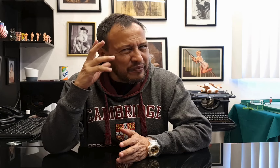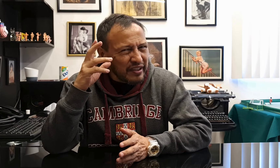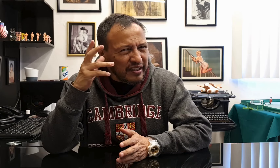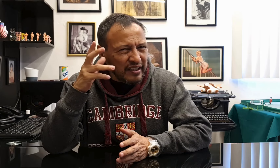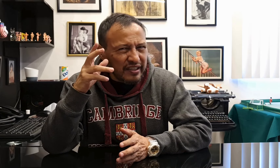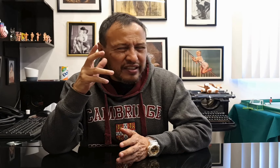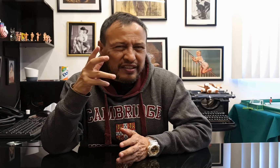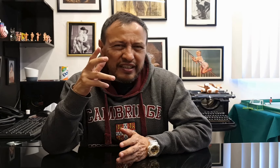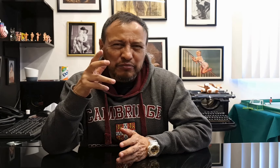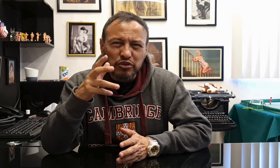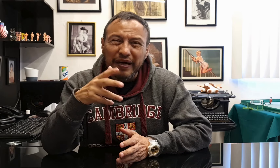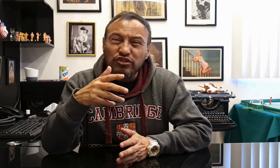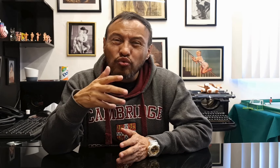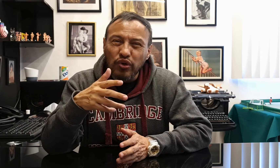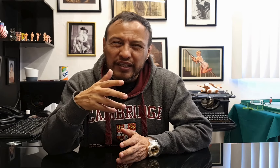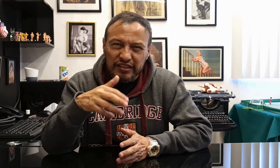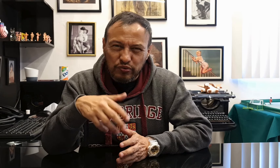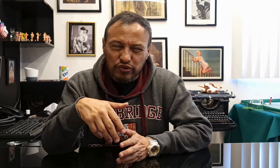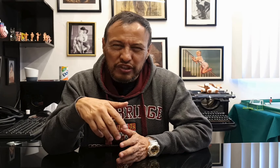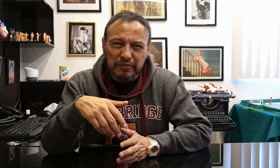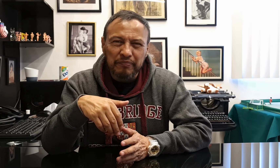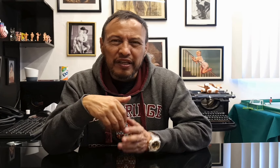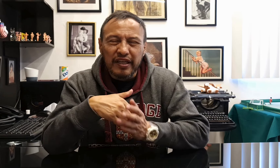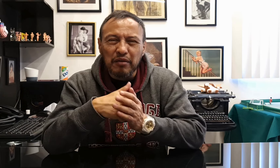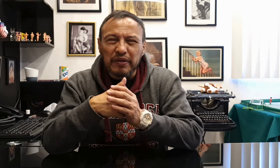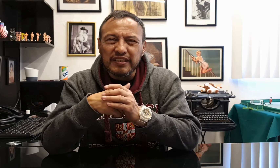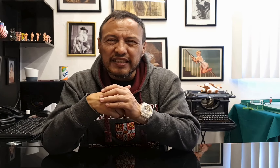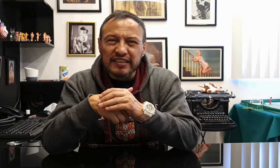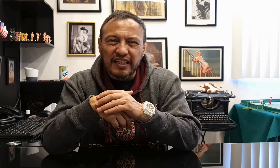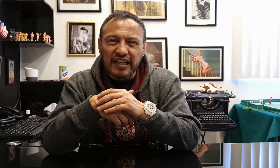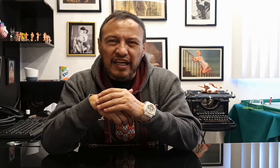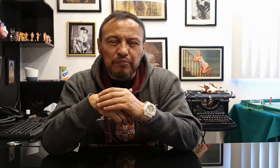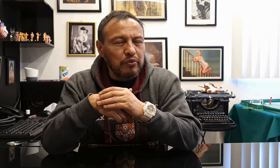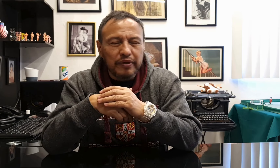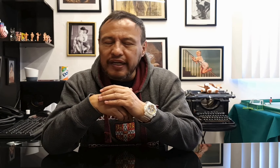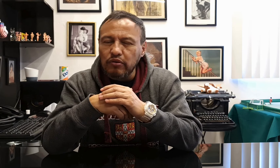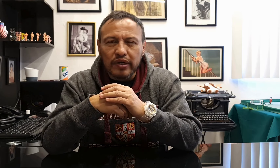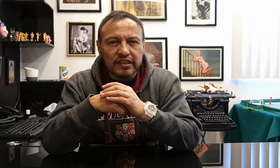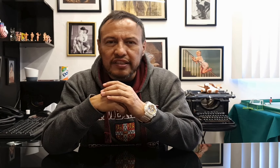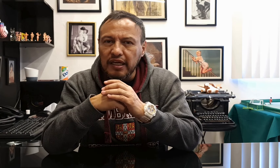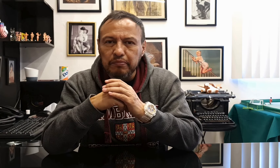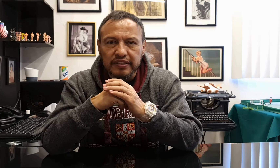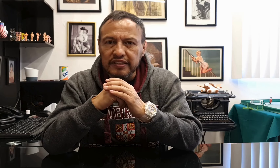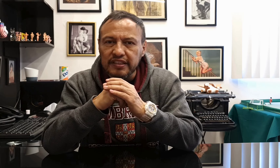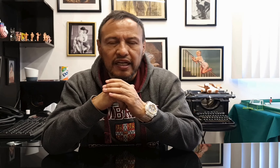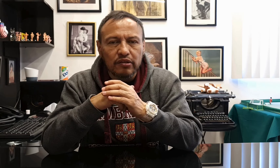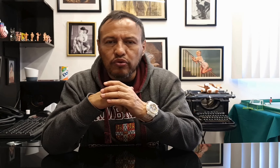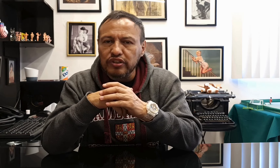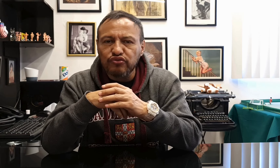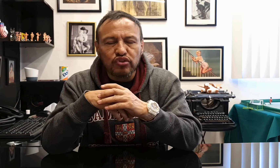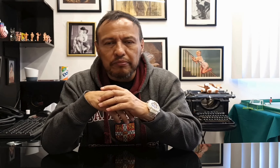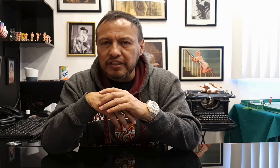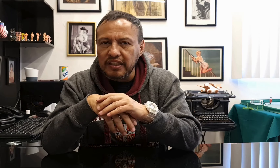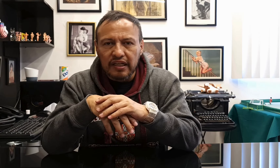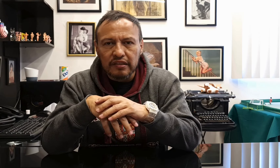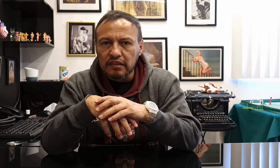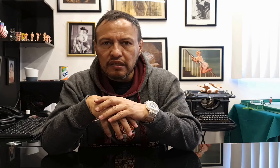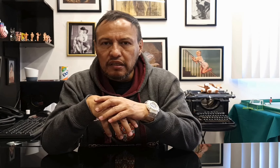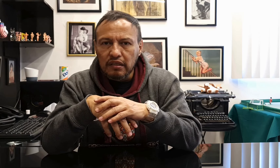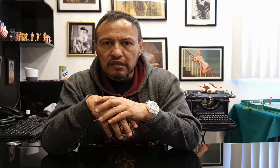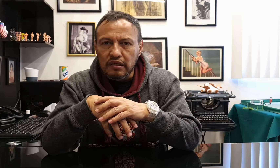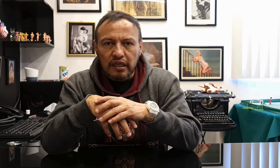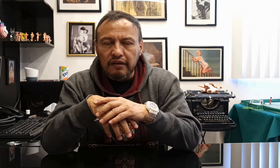esa, digamos, basura discursiva, el presidente de la República no atina a precisar algo que es